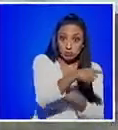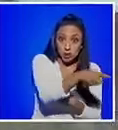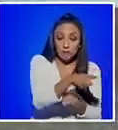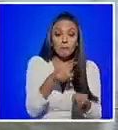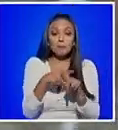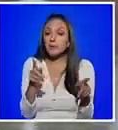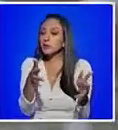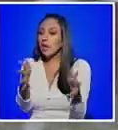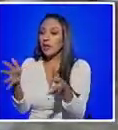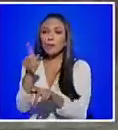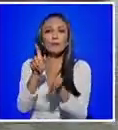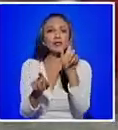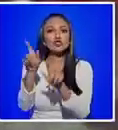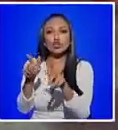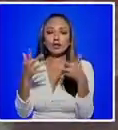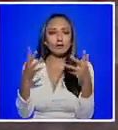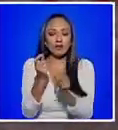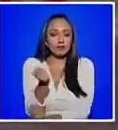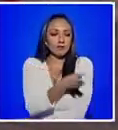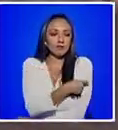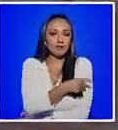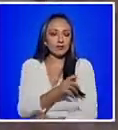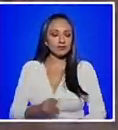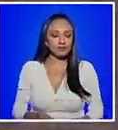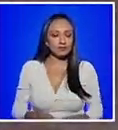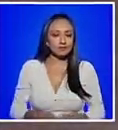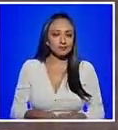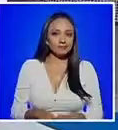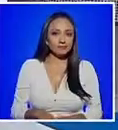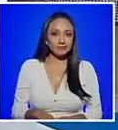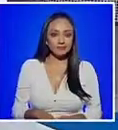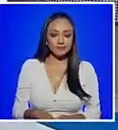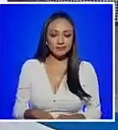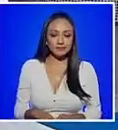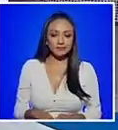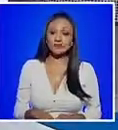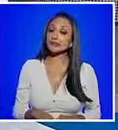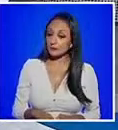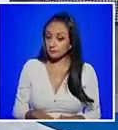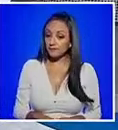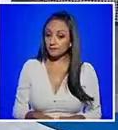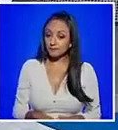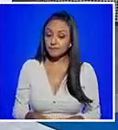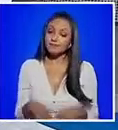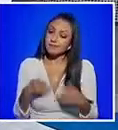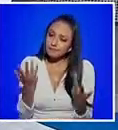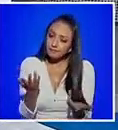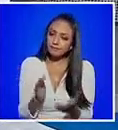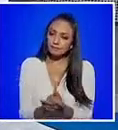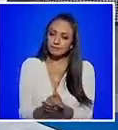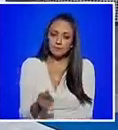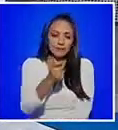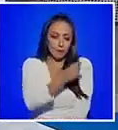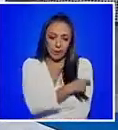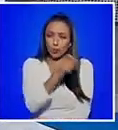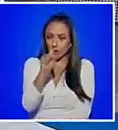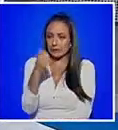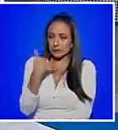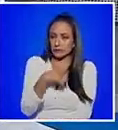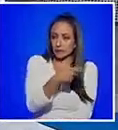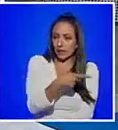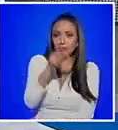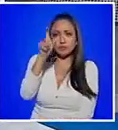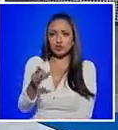pero nadie haciendo fila para inmunizarse. Bueno, es lamentable. Hay vacunas, pero no las personas que